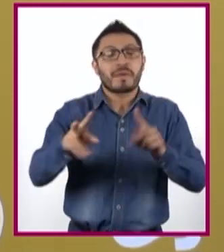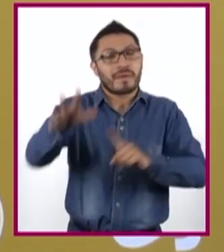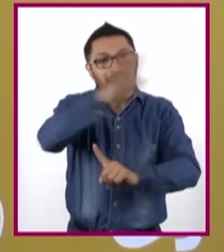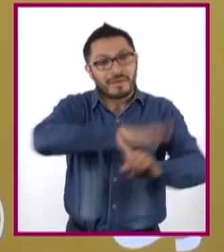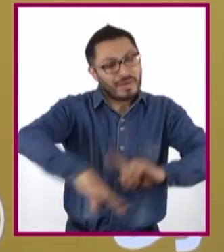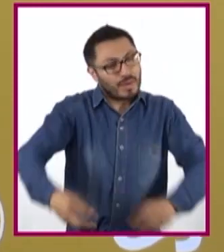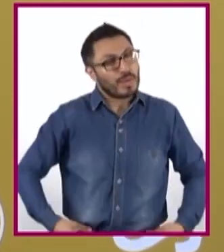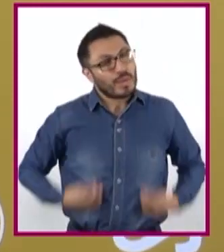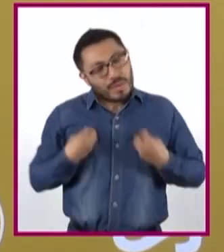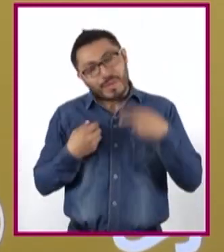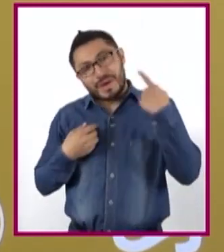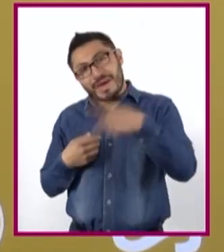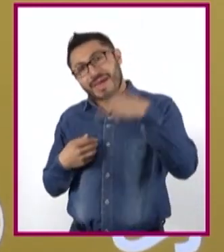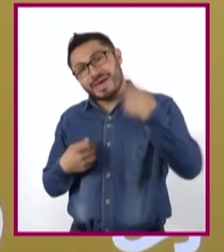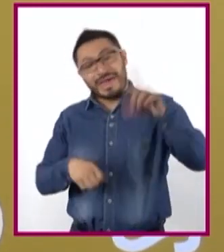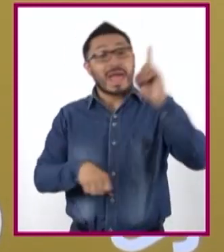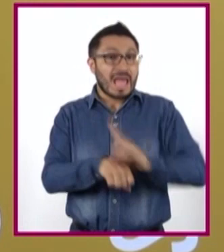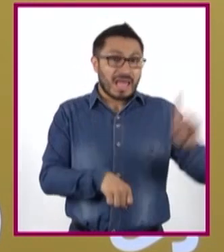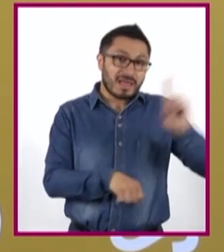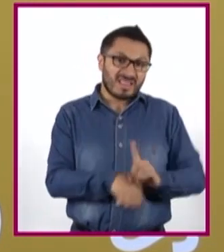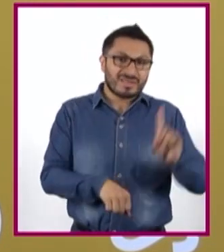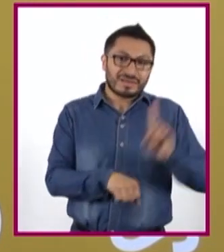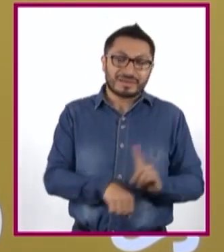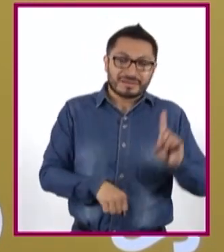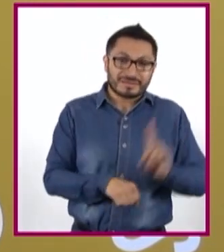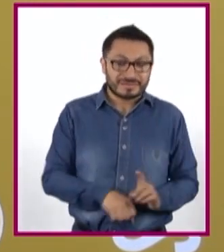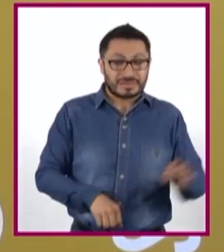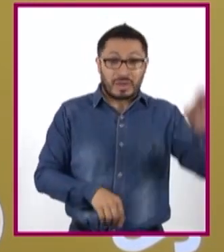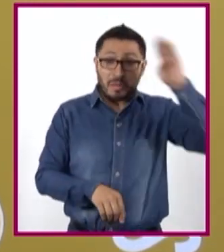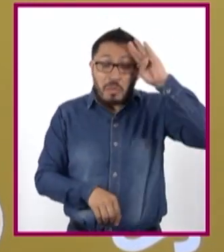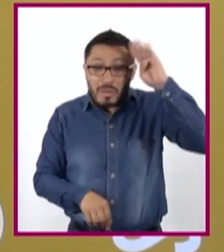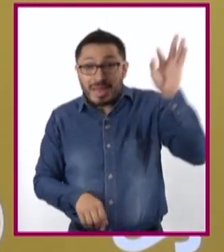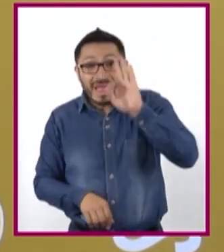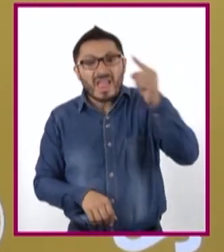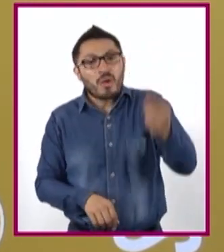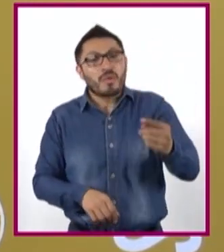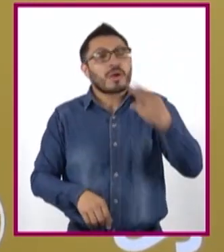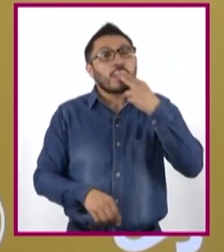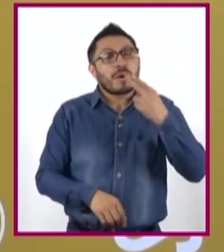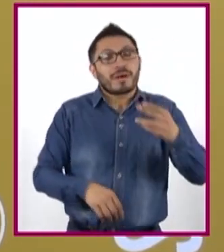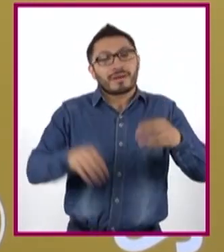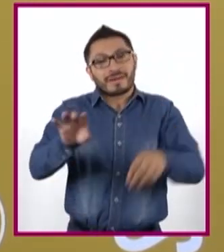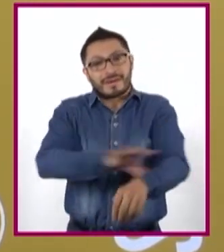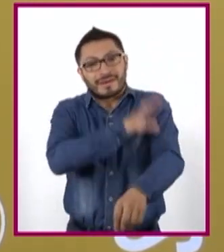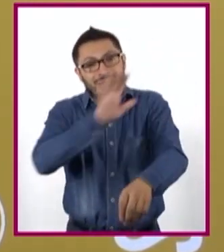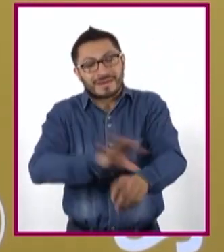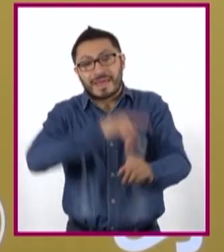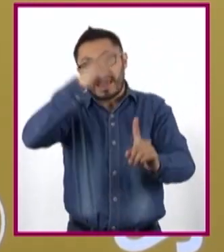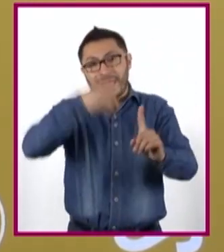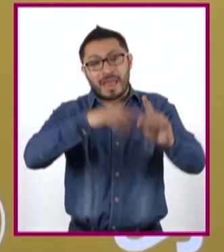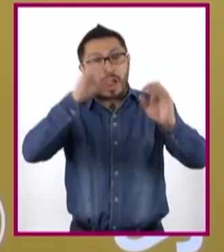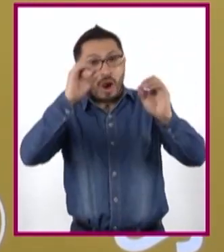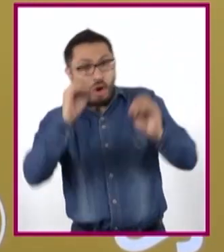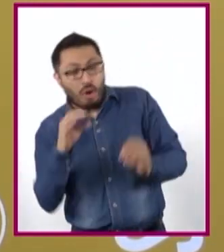vida cotidiana. ¿Piensan que alguna de ellas funciona con energía térmica o forma de